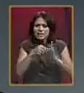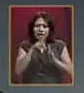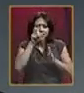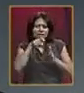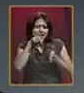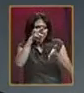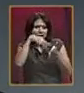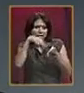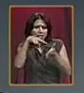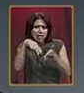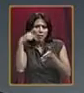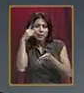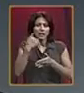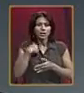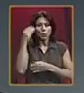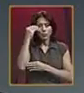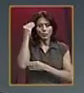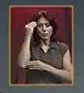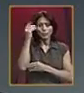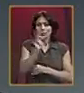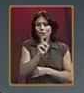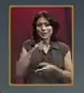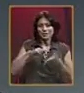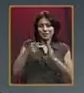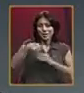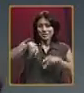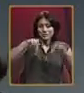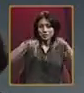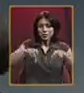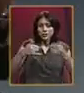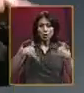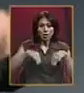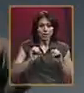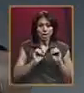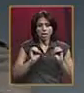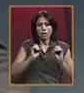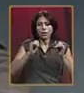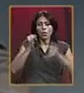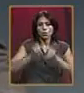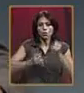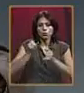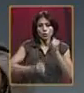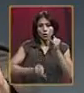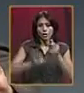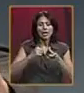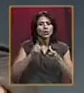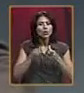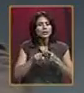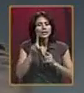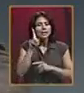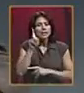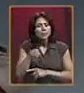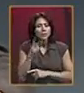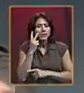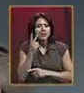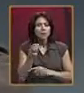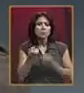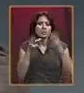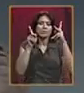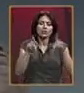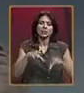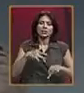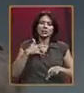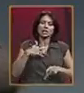la formen, sino que todavía no han llegado a una conclusión. Entonces ahí hay que ver todo un territorio de indecisión, de apoyo,